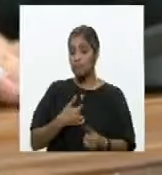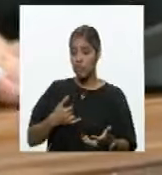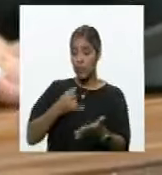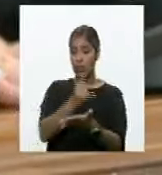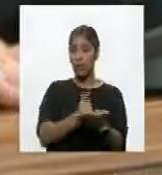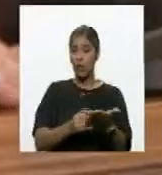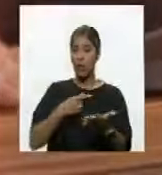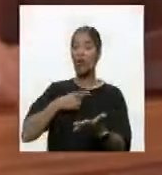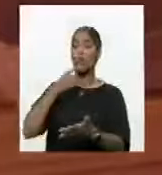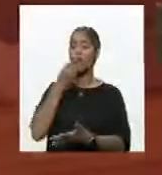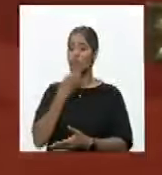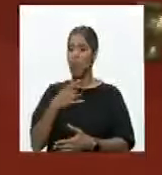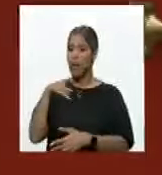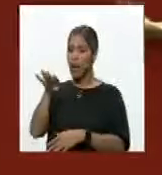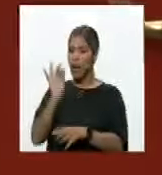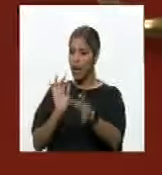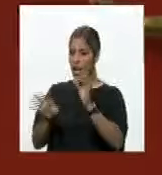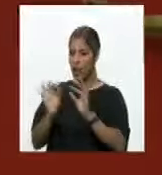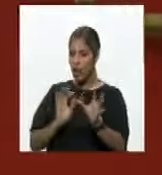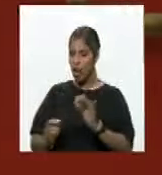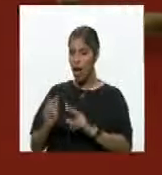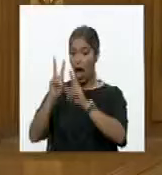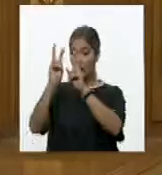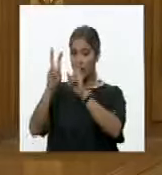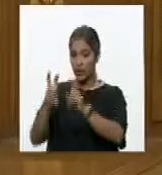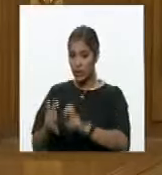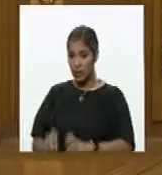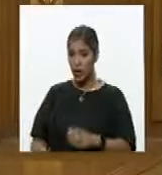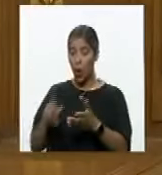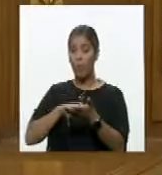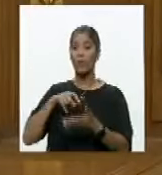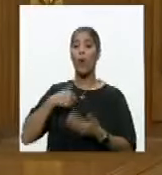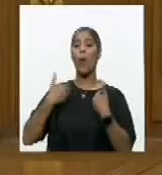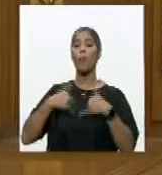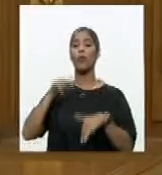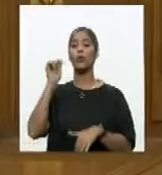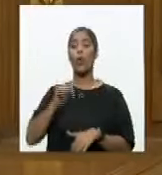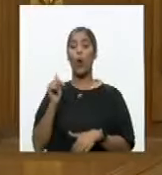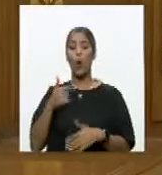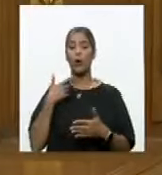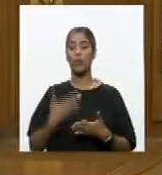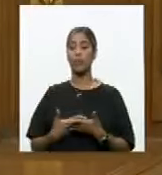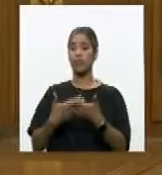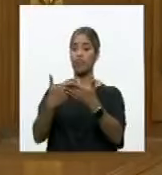fueron debidamente revisados y por eso hoy están siendo